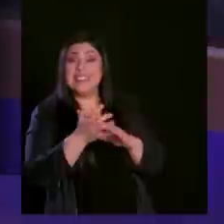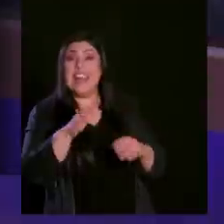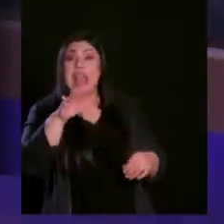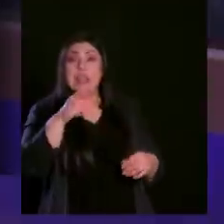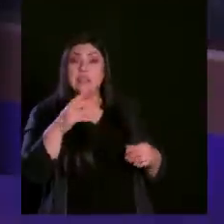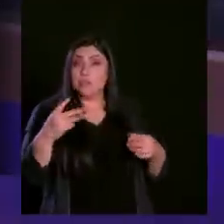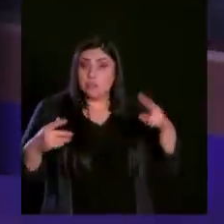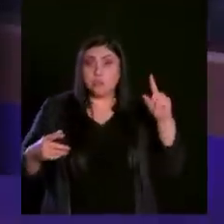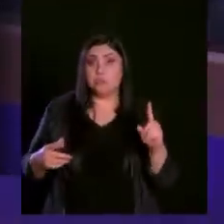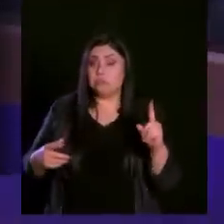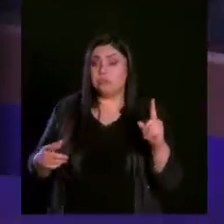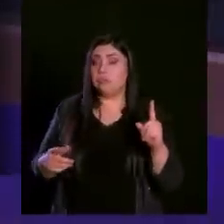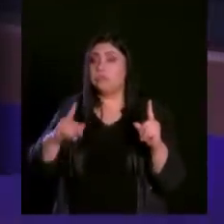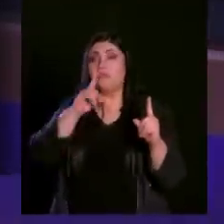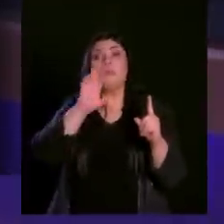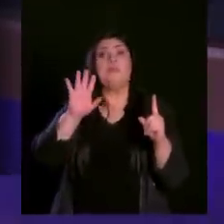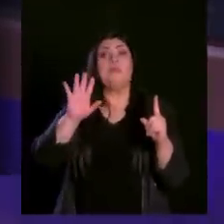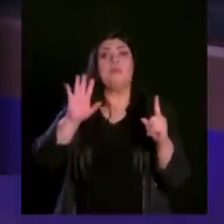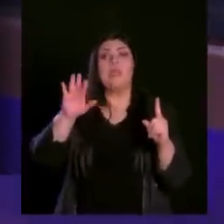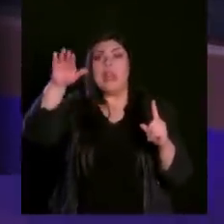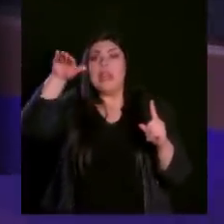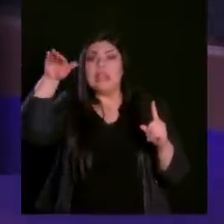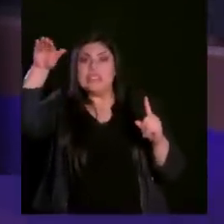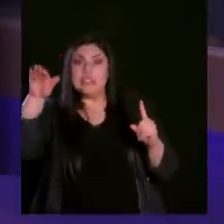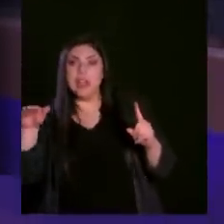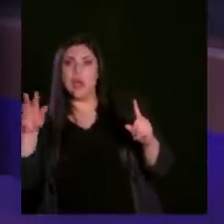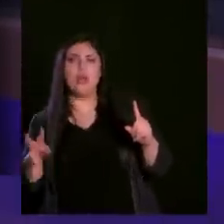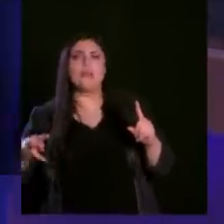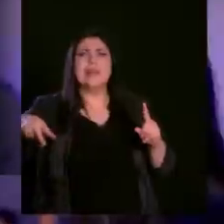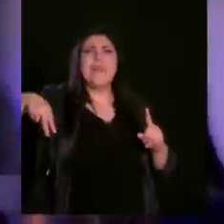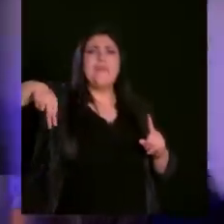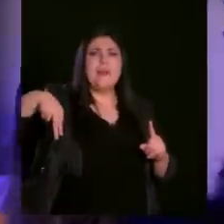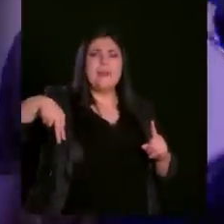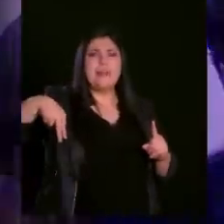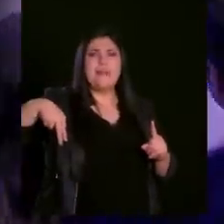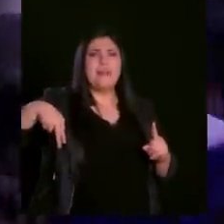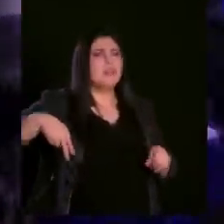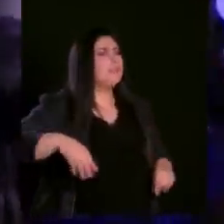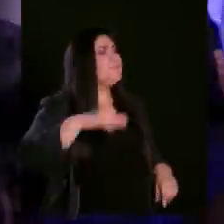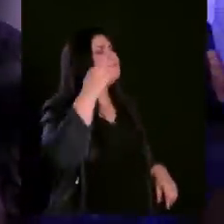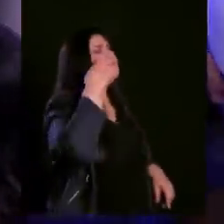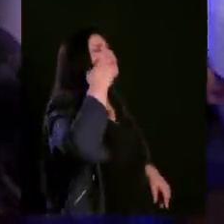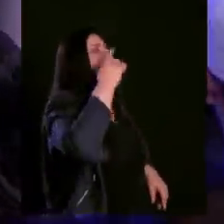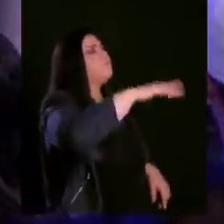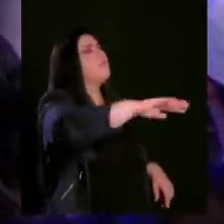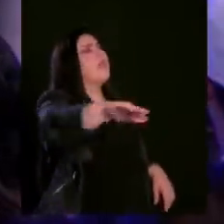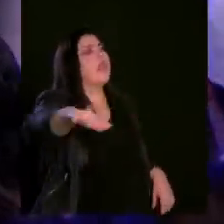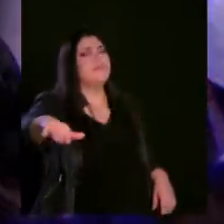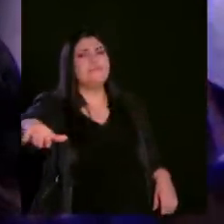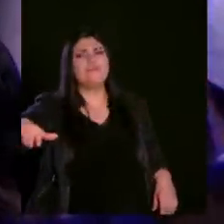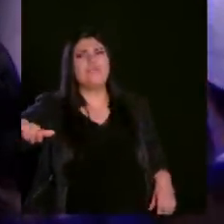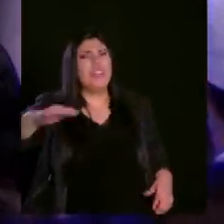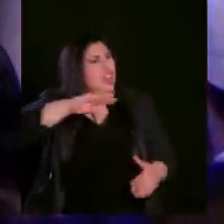eso no nunca había pasado en la vida de Zaqueo hasta la esposa se le quedó viendo así como que